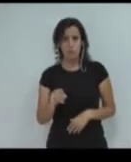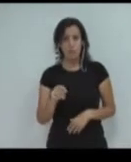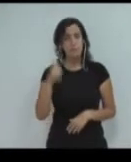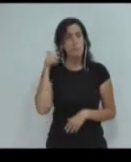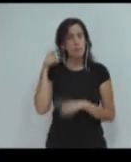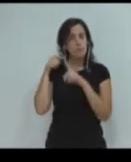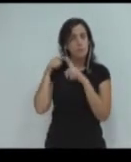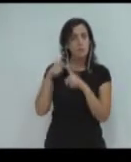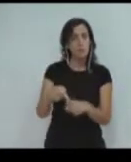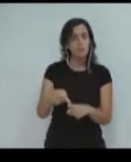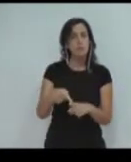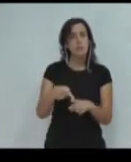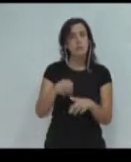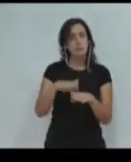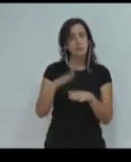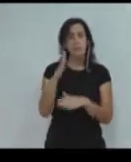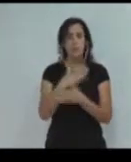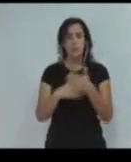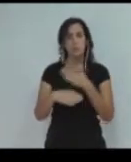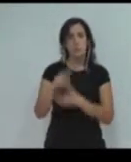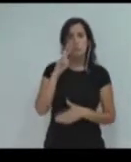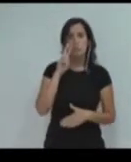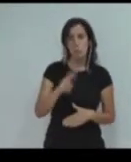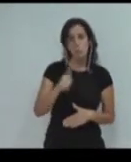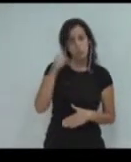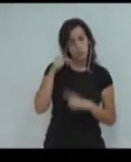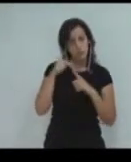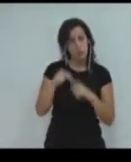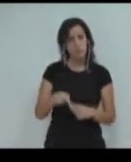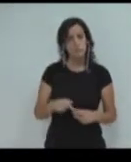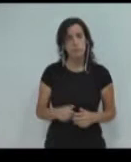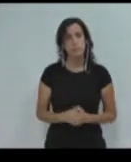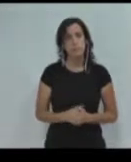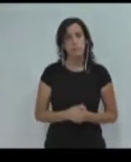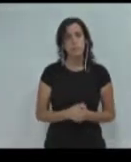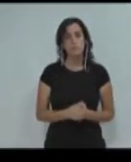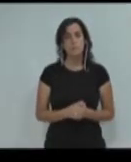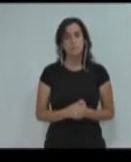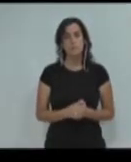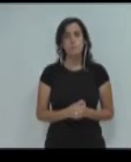orientado principalmente para discapacidad visual.